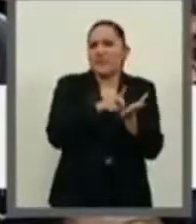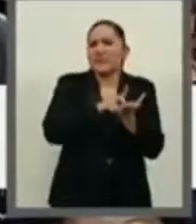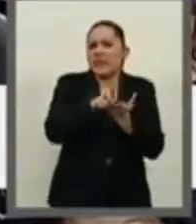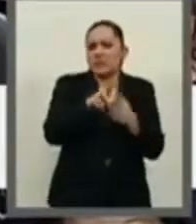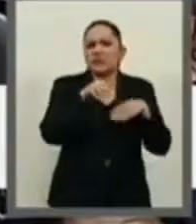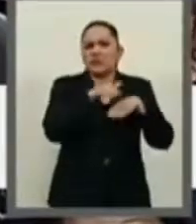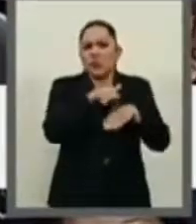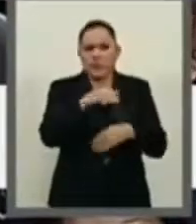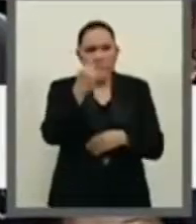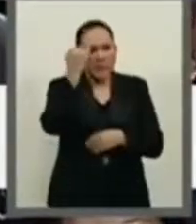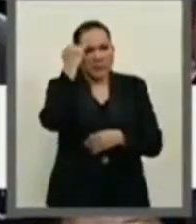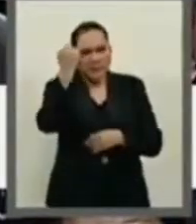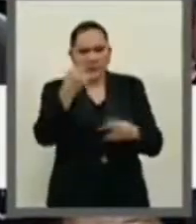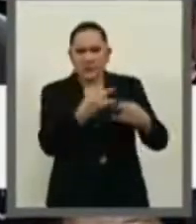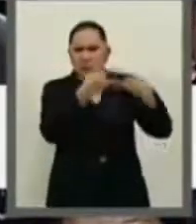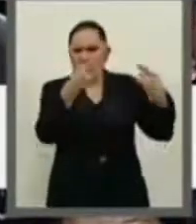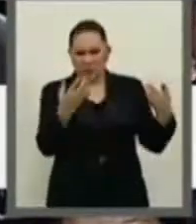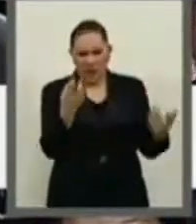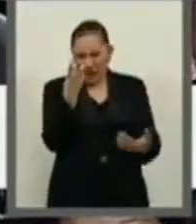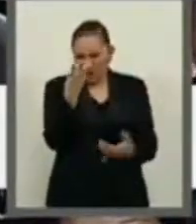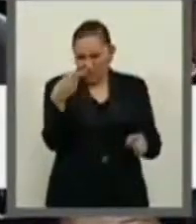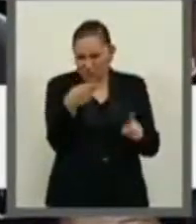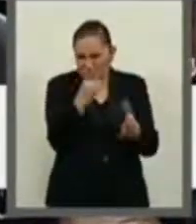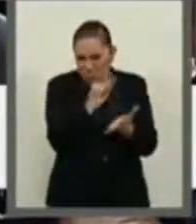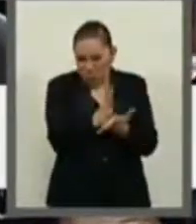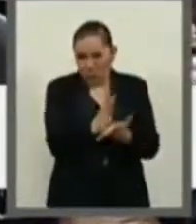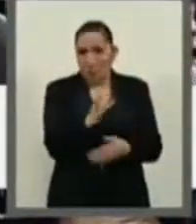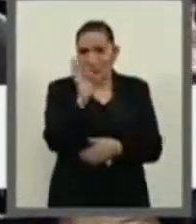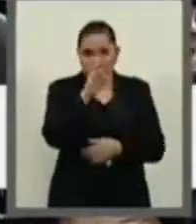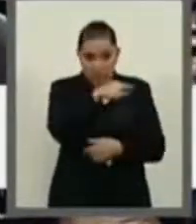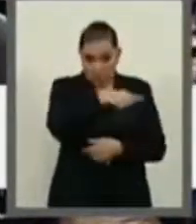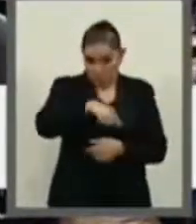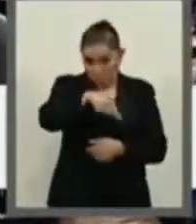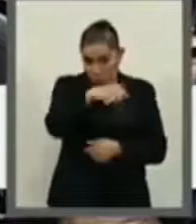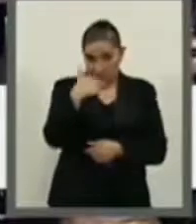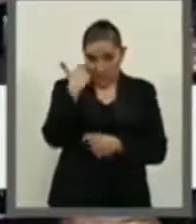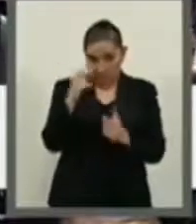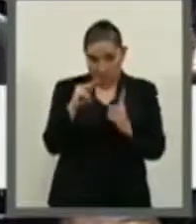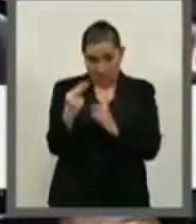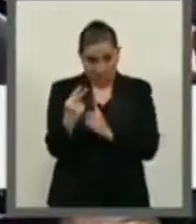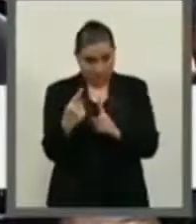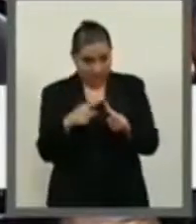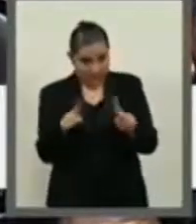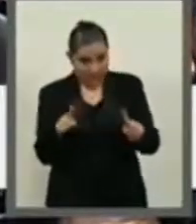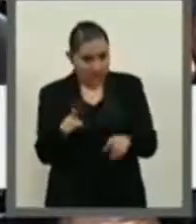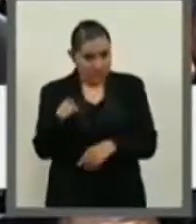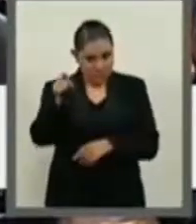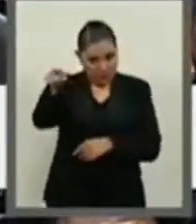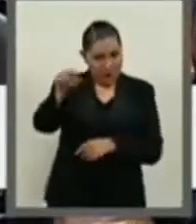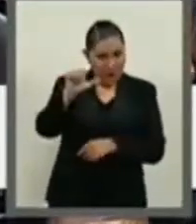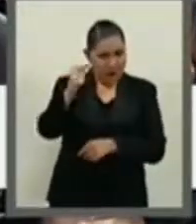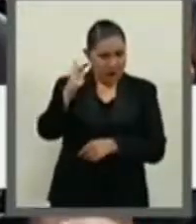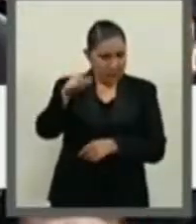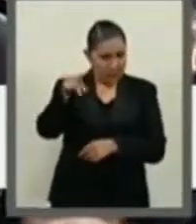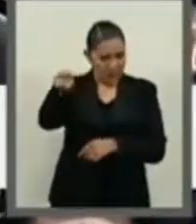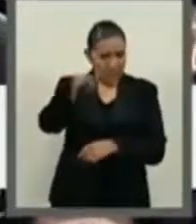a discutir el punto al Archivo General de la Nación, que no es para nada lo que